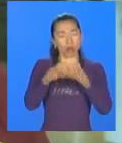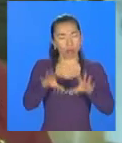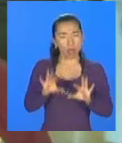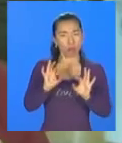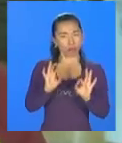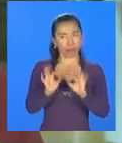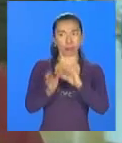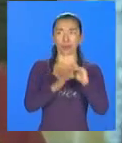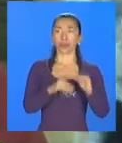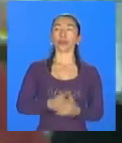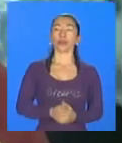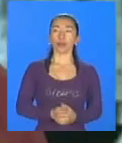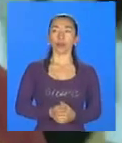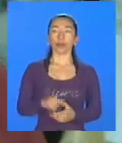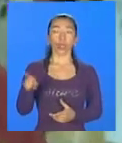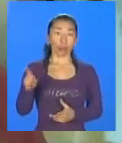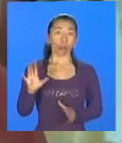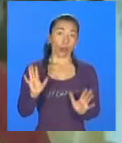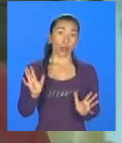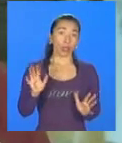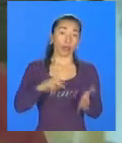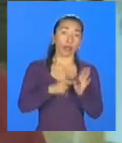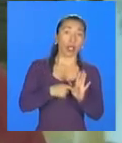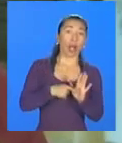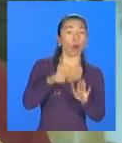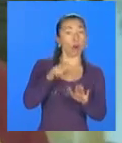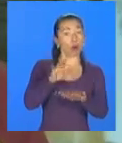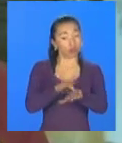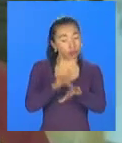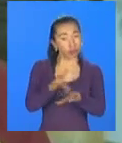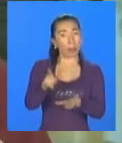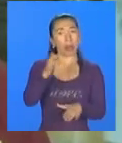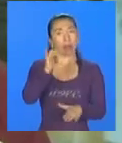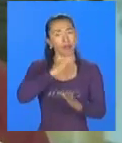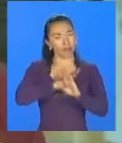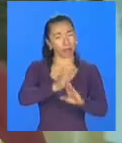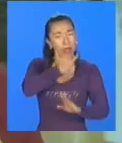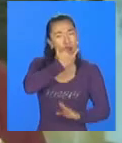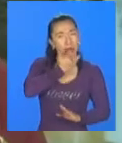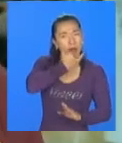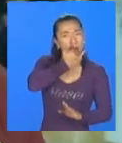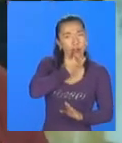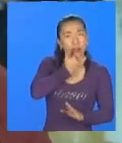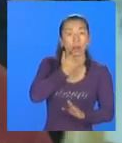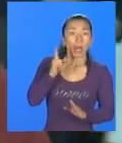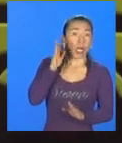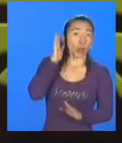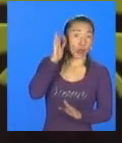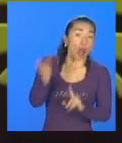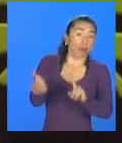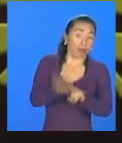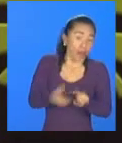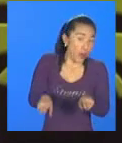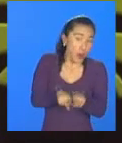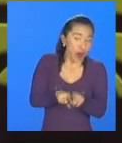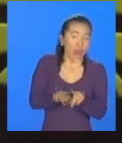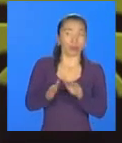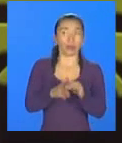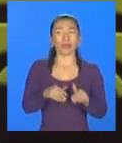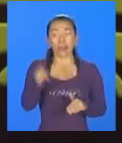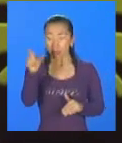compañeros sientan el ánimo para que no cometer errores y tener algún día el mismo logro. Ser un operador